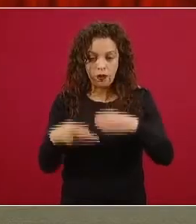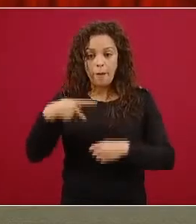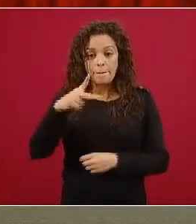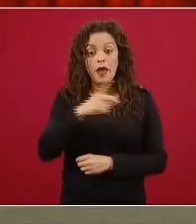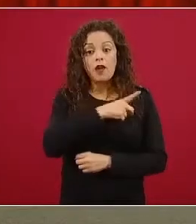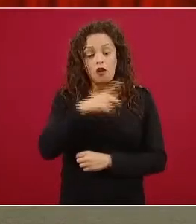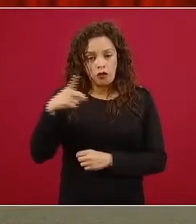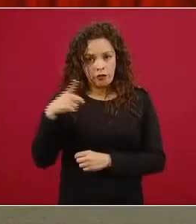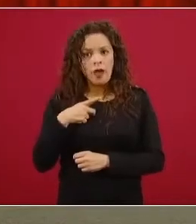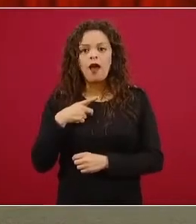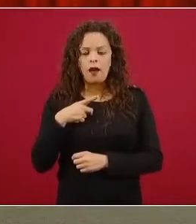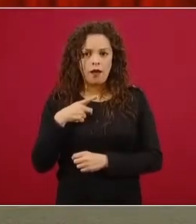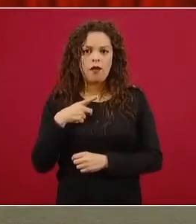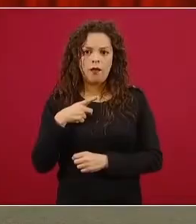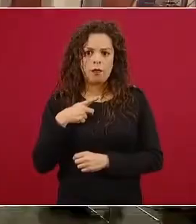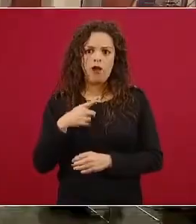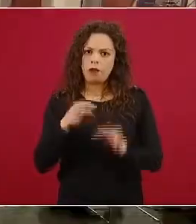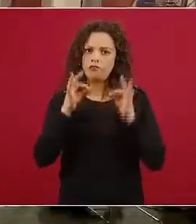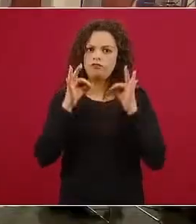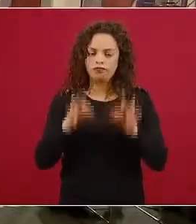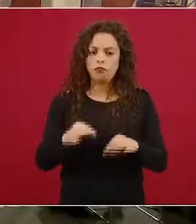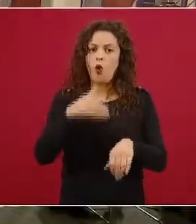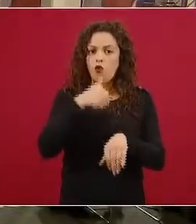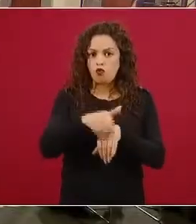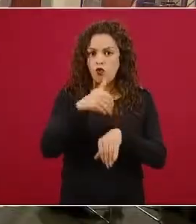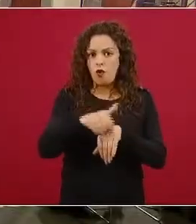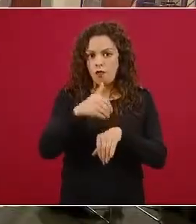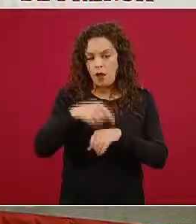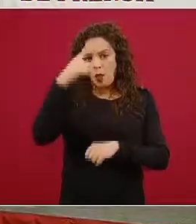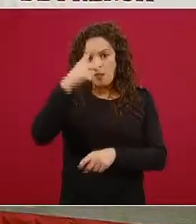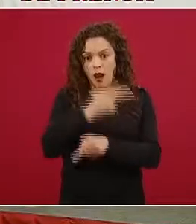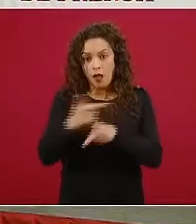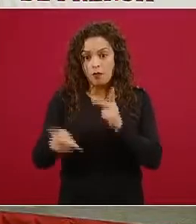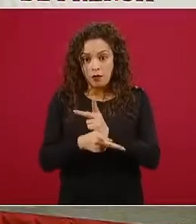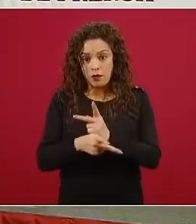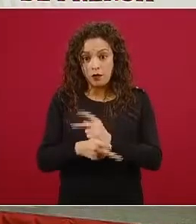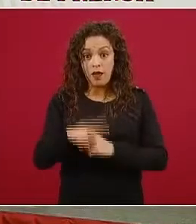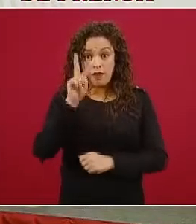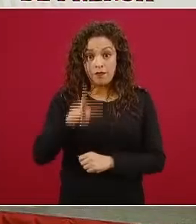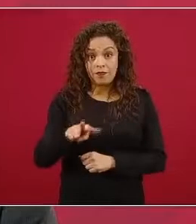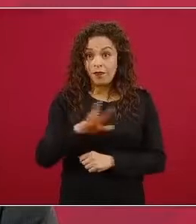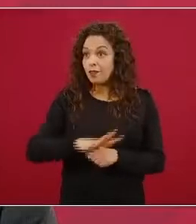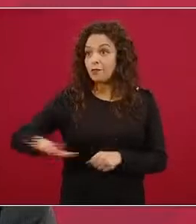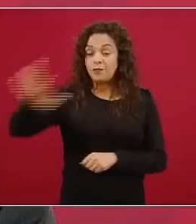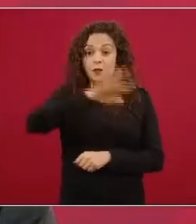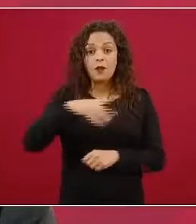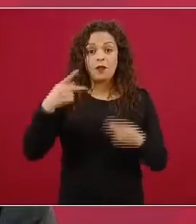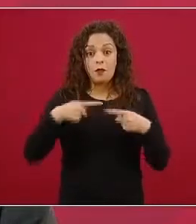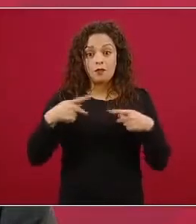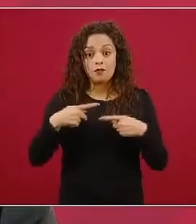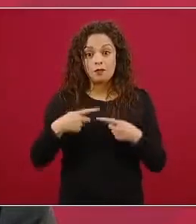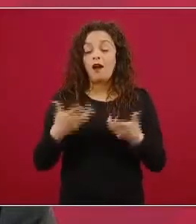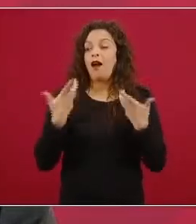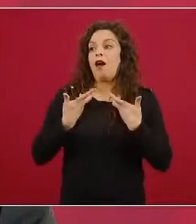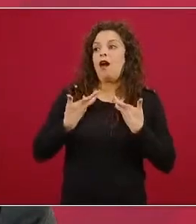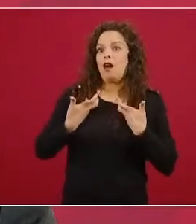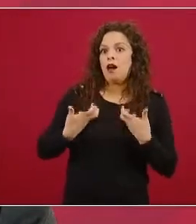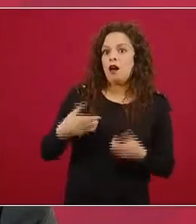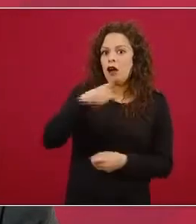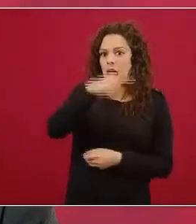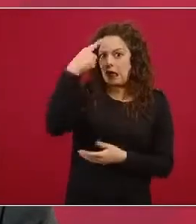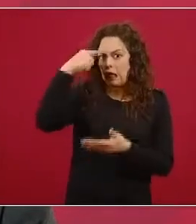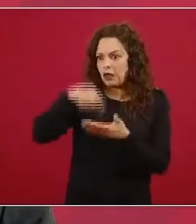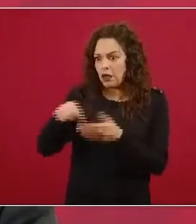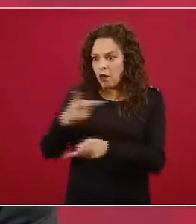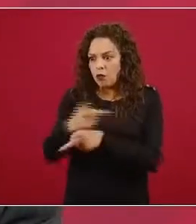número importante, significativo de productos que van a tener, y se van a sorprender las ciudadanas y ciudadanos de ver productos que consideraban